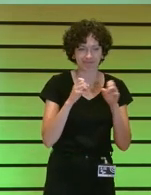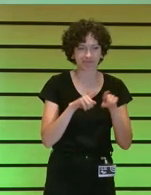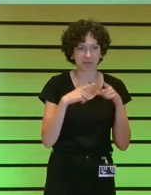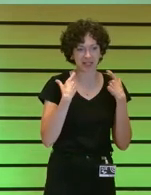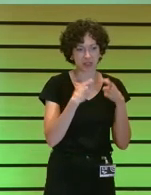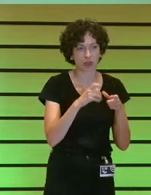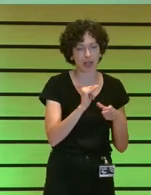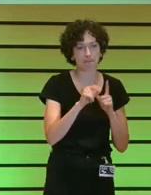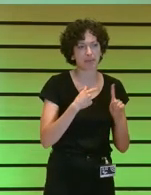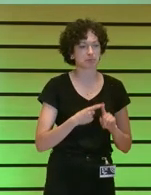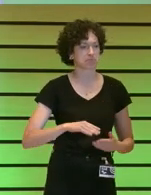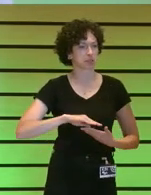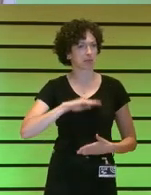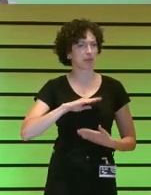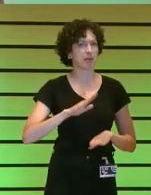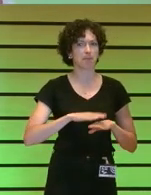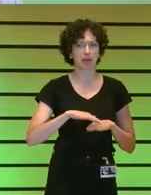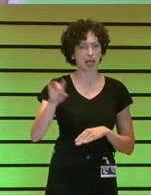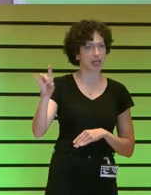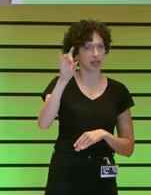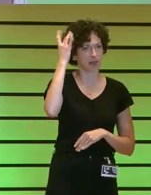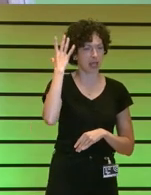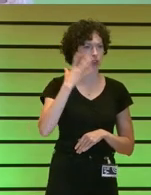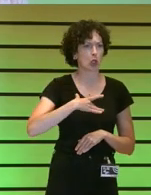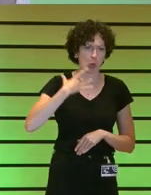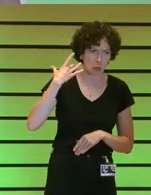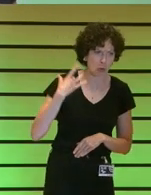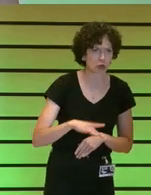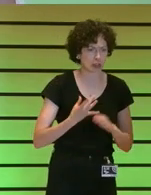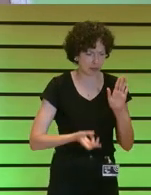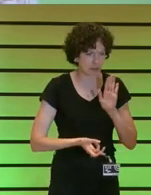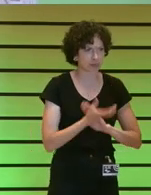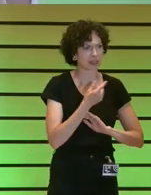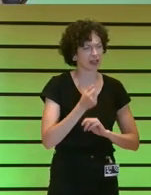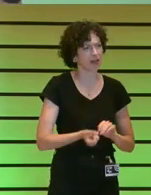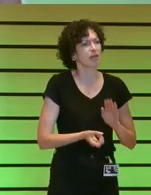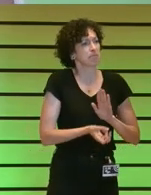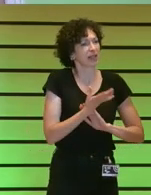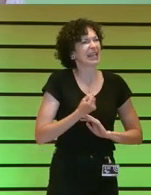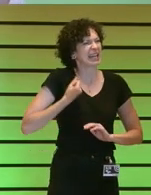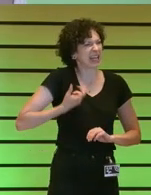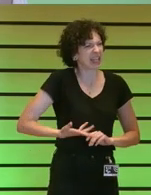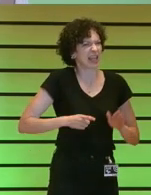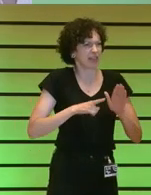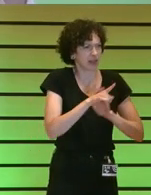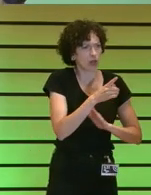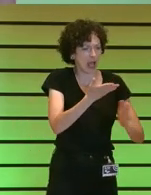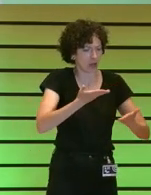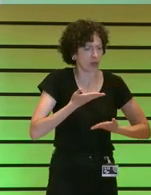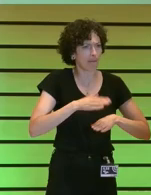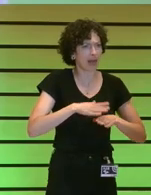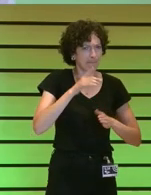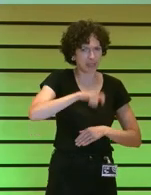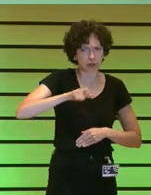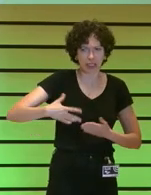sector Y esa capacidad de poner en marcha iniciativas viables que generan riqueza que generan desarrollo que ayudan a que todos vivamos mejor